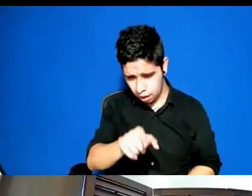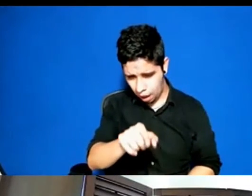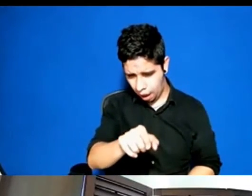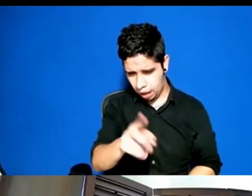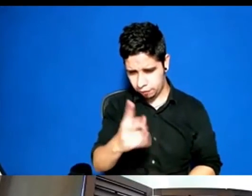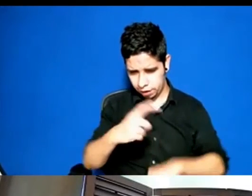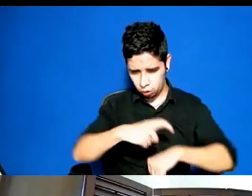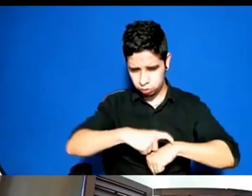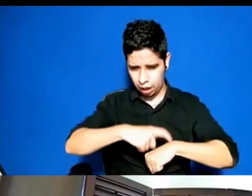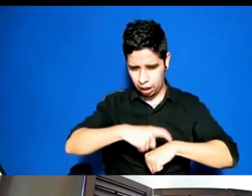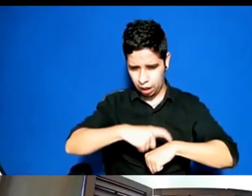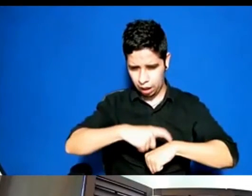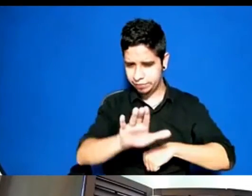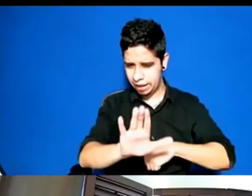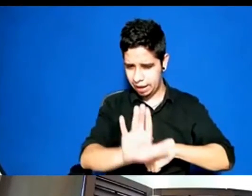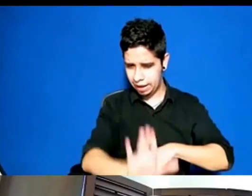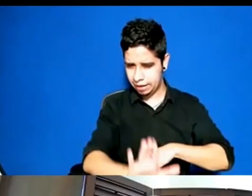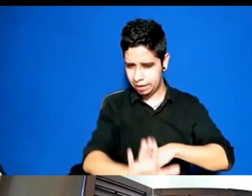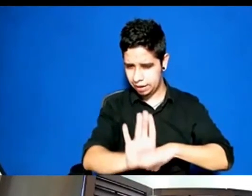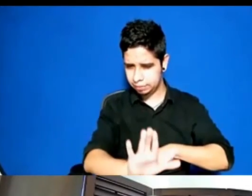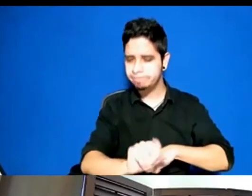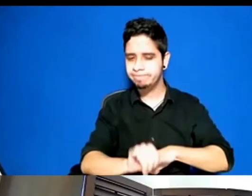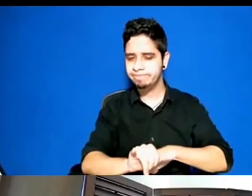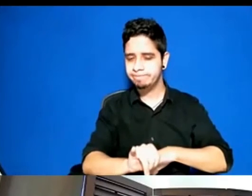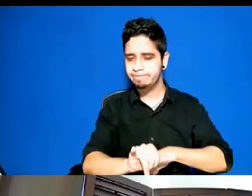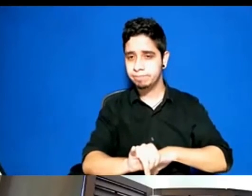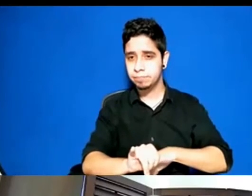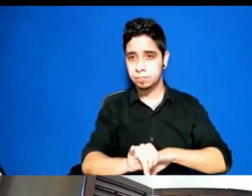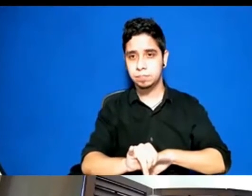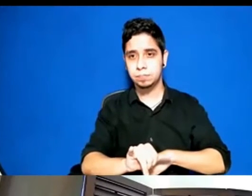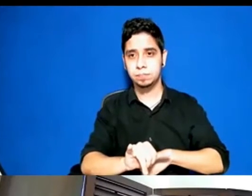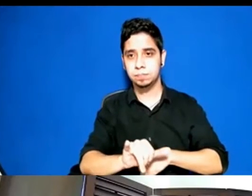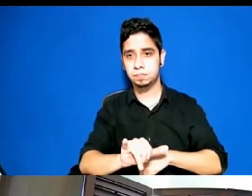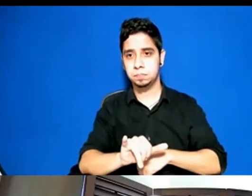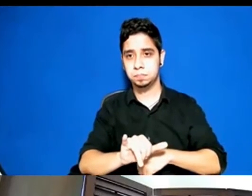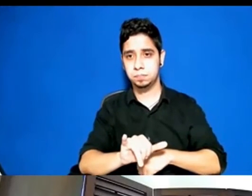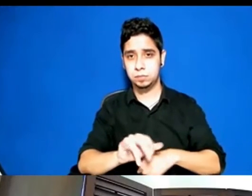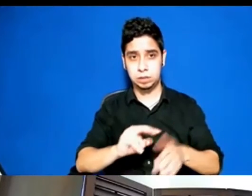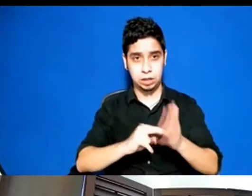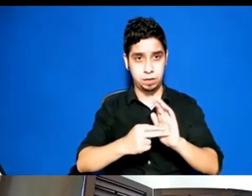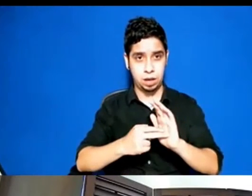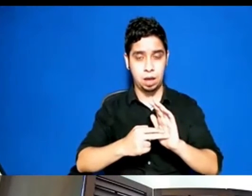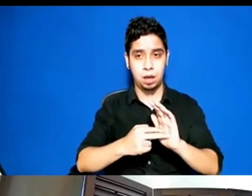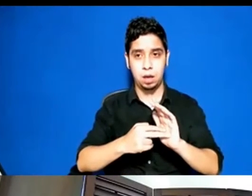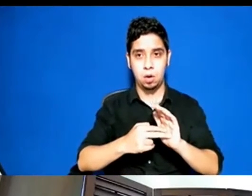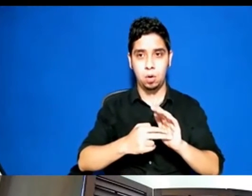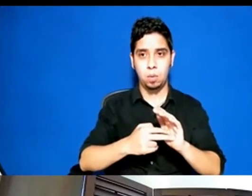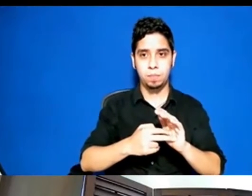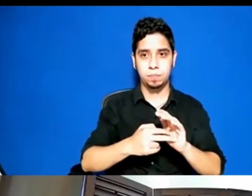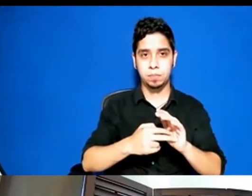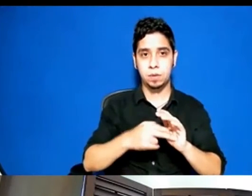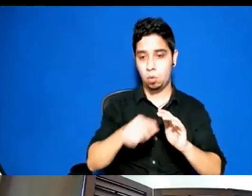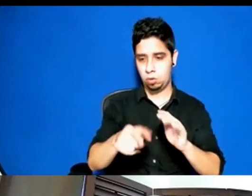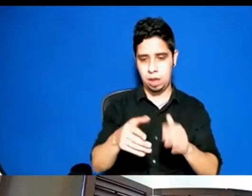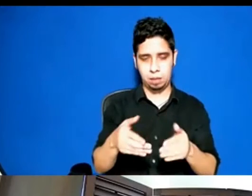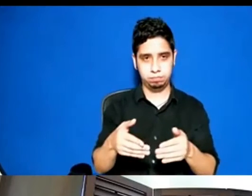segunda vez de la tinglar. Ejemplo, Huequito, que en el 2015 ella nos dejó 10